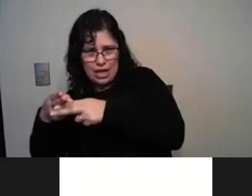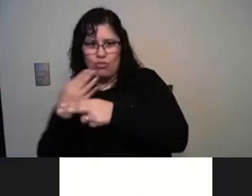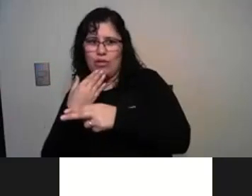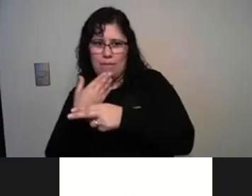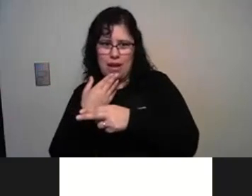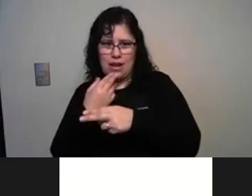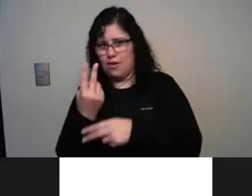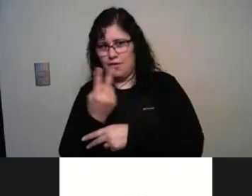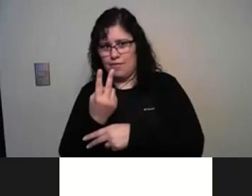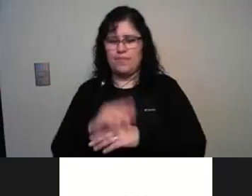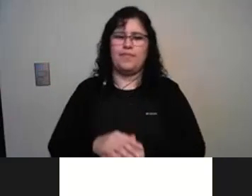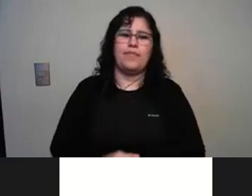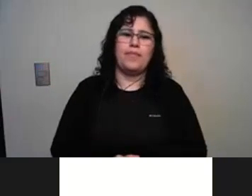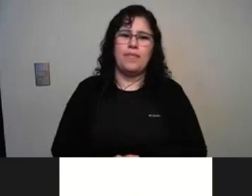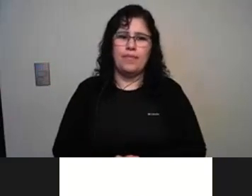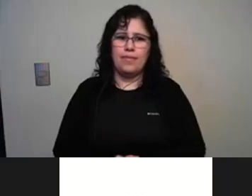aparezcan nombres,